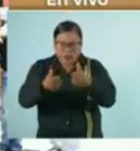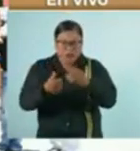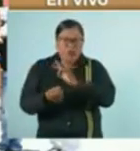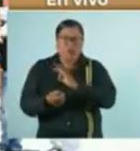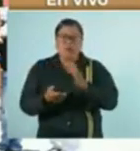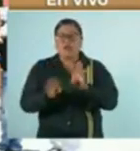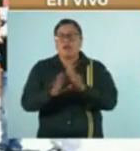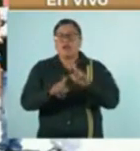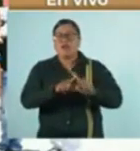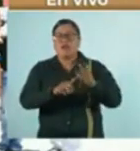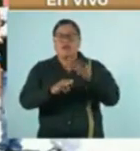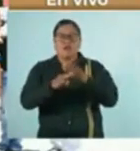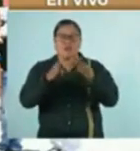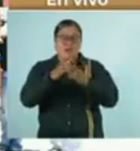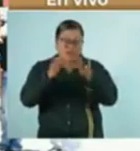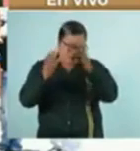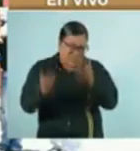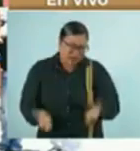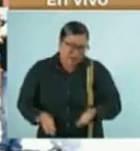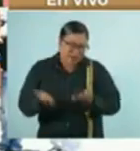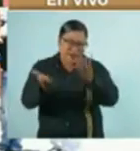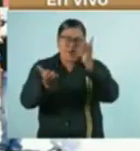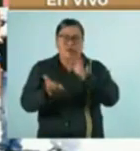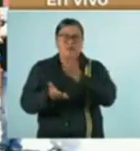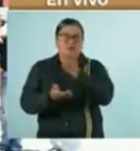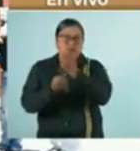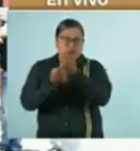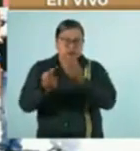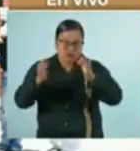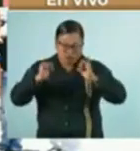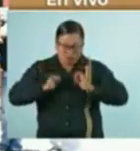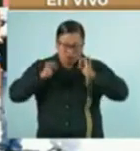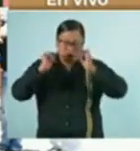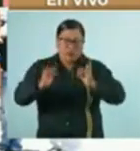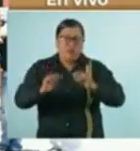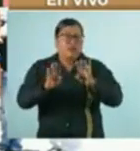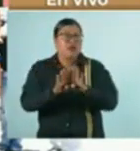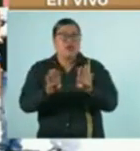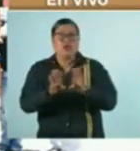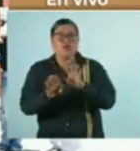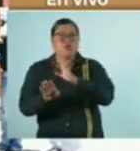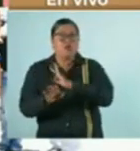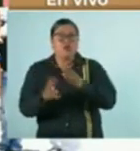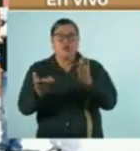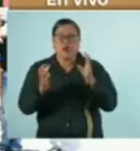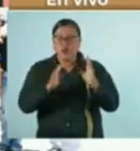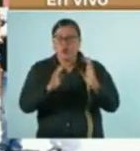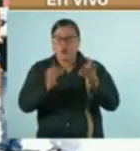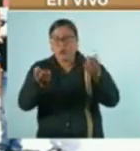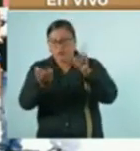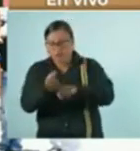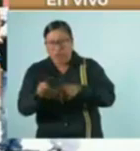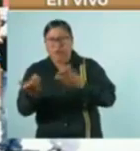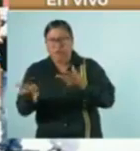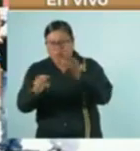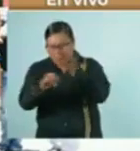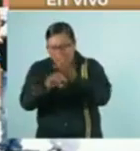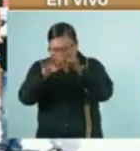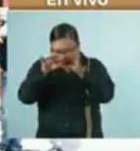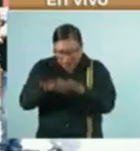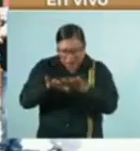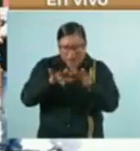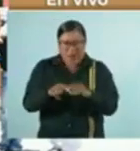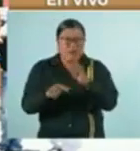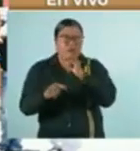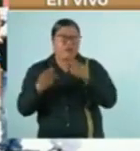dotar de herramientas a las niñas, a los niños, a los adolescentes, de cómo cuidarse en el entorno digital, pero también a las